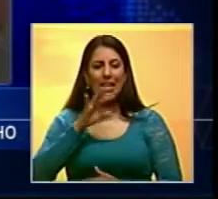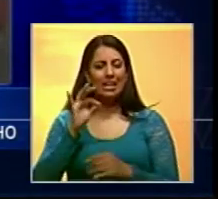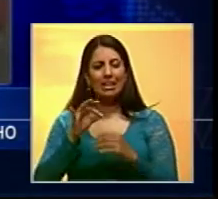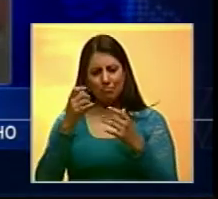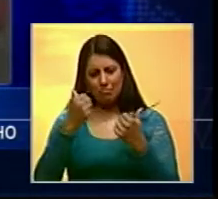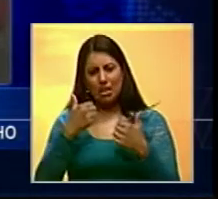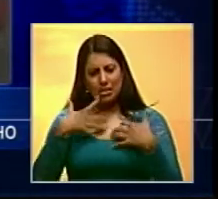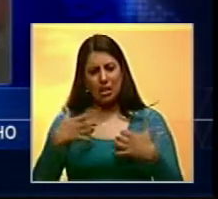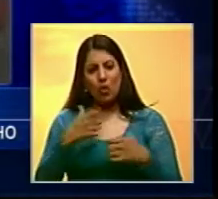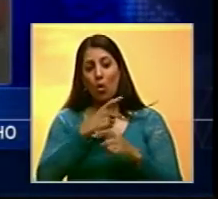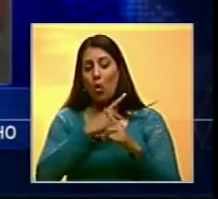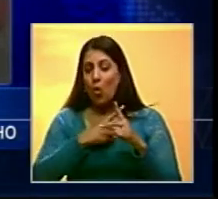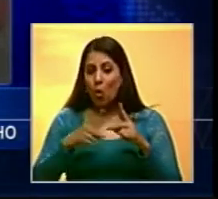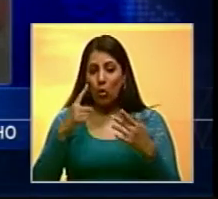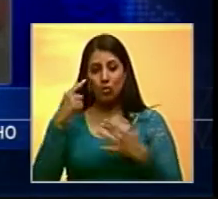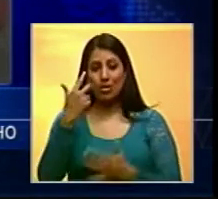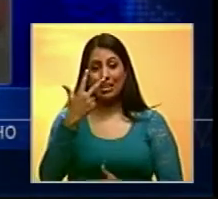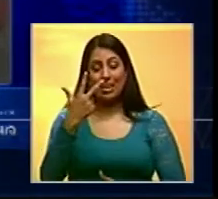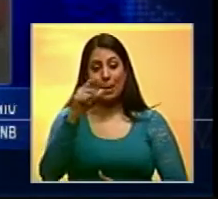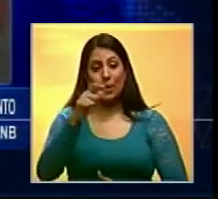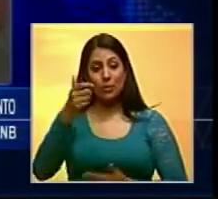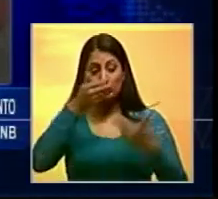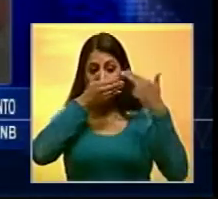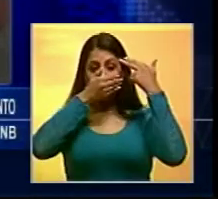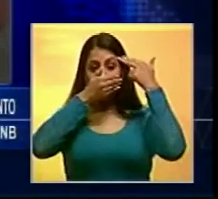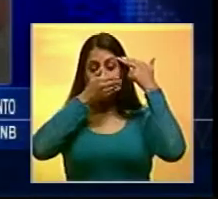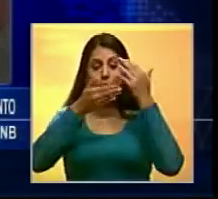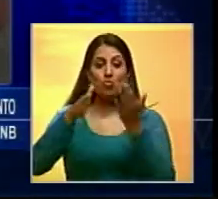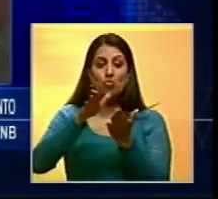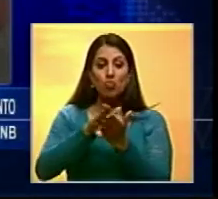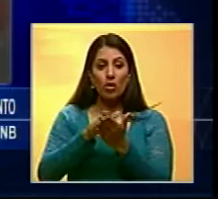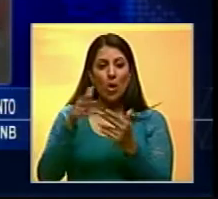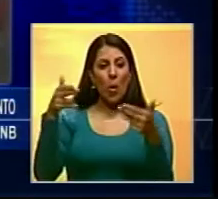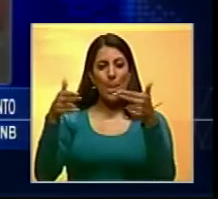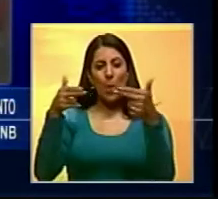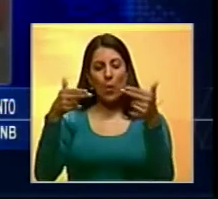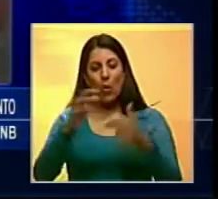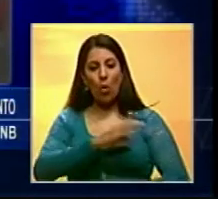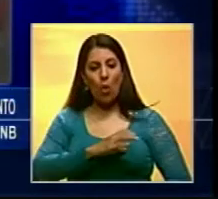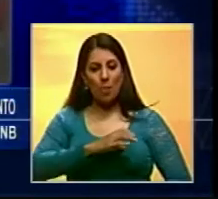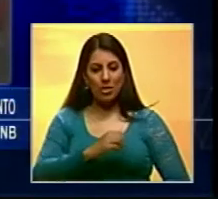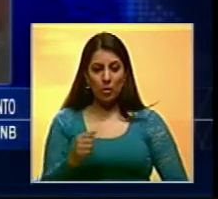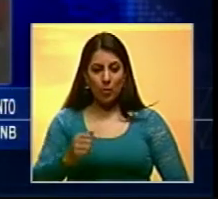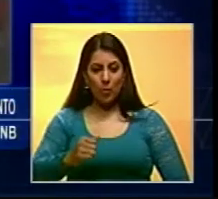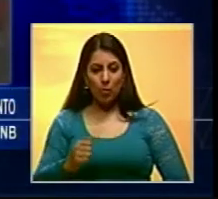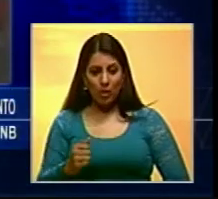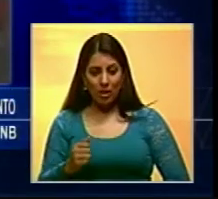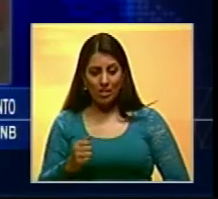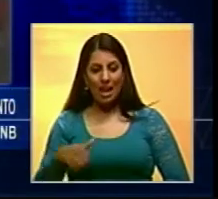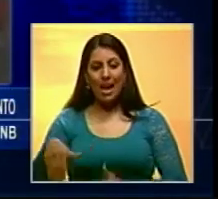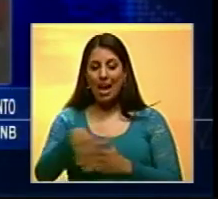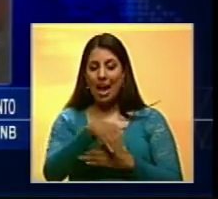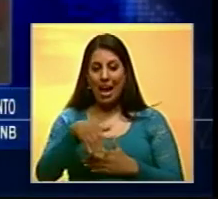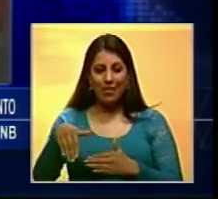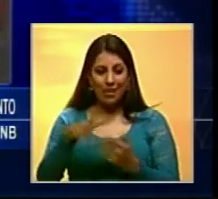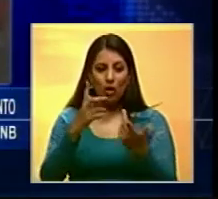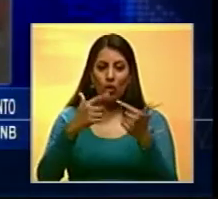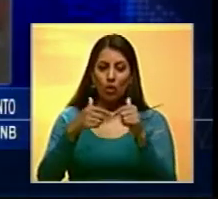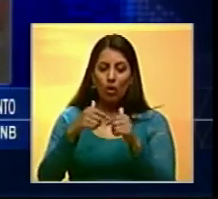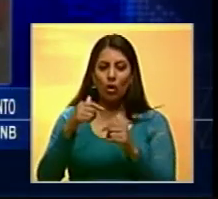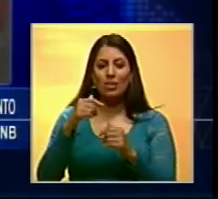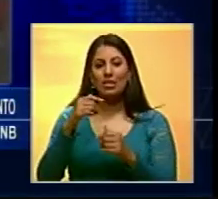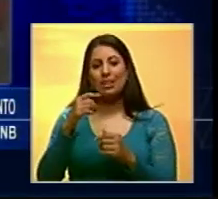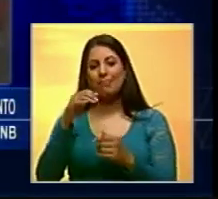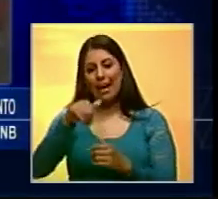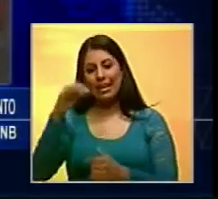estables. En otro suceso, 3 presuntos secuestradores murieron tras enfrentarse a comisiones policiales en la avenida Roosevelt de Prados